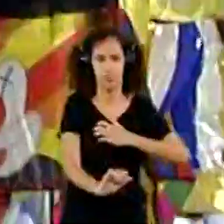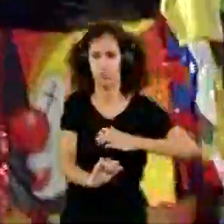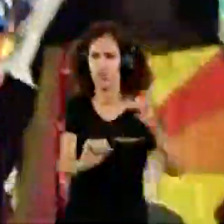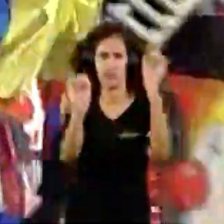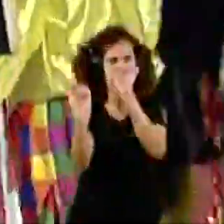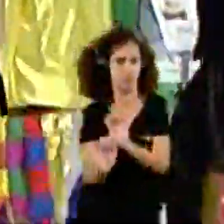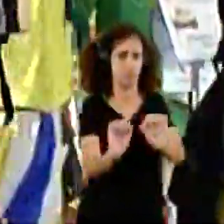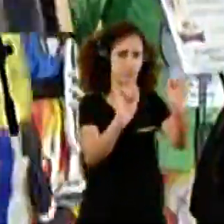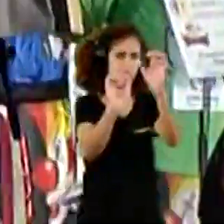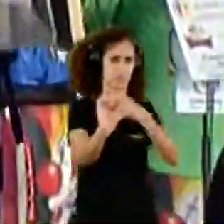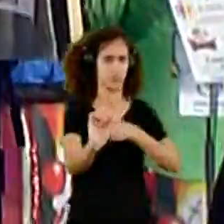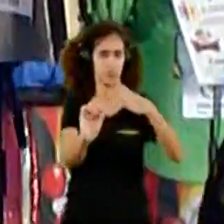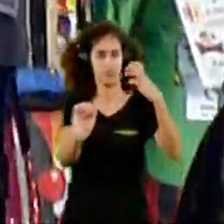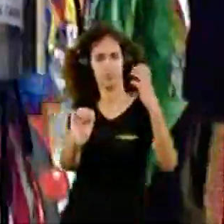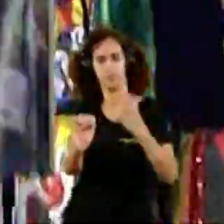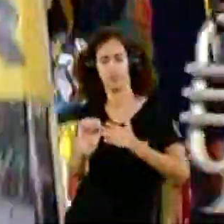Es indefendible.